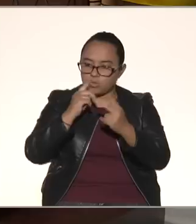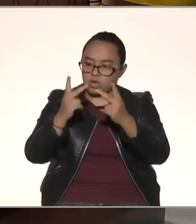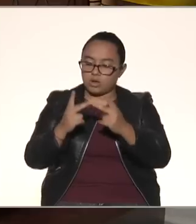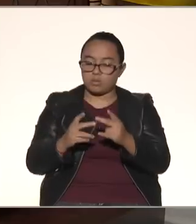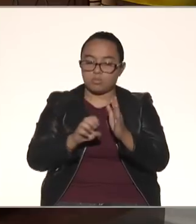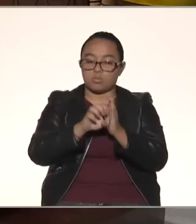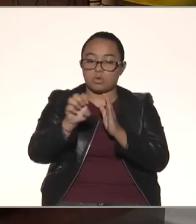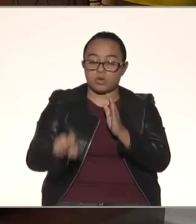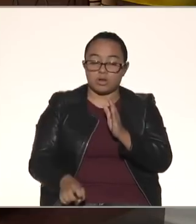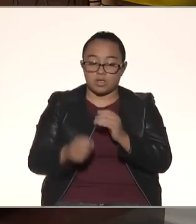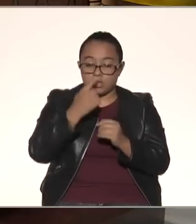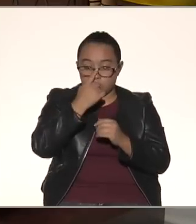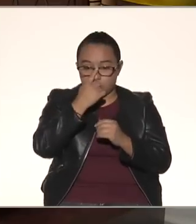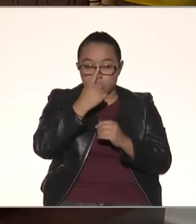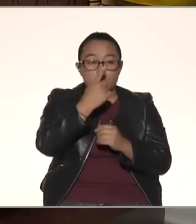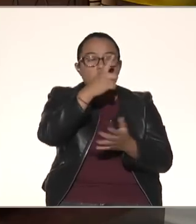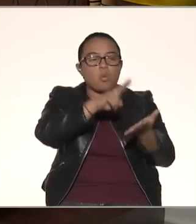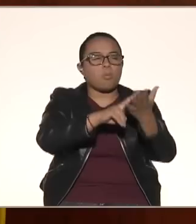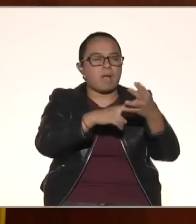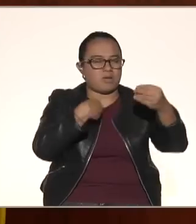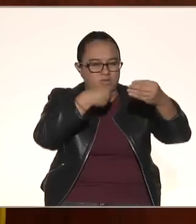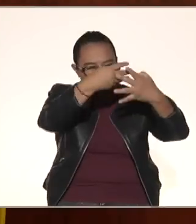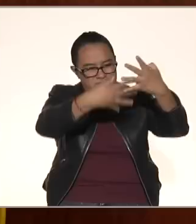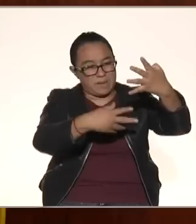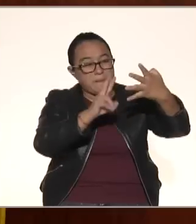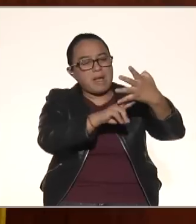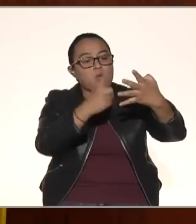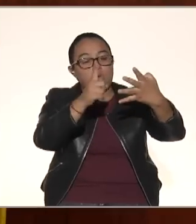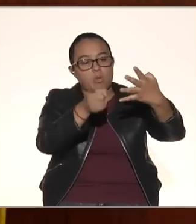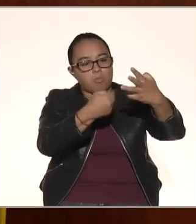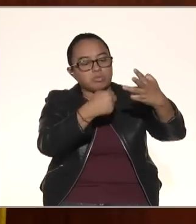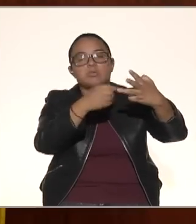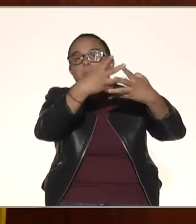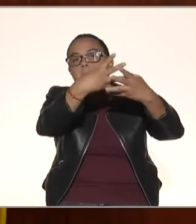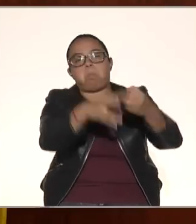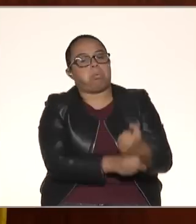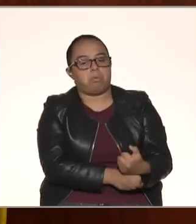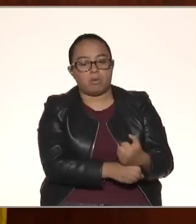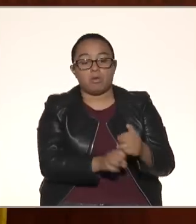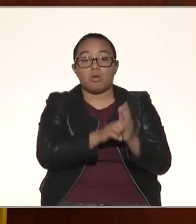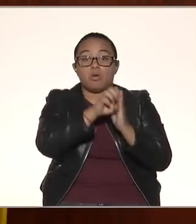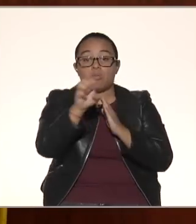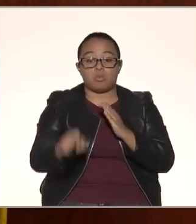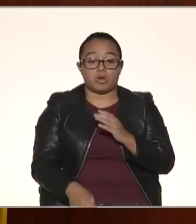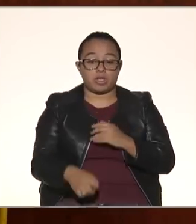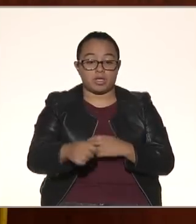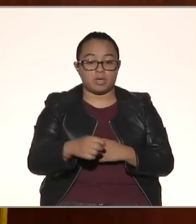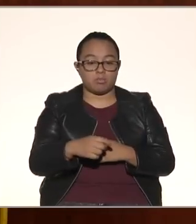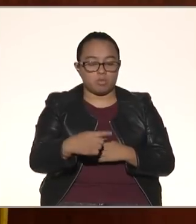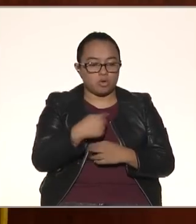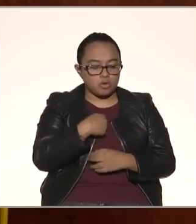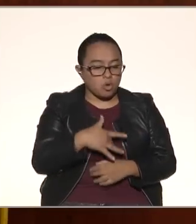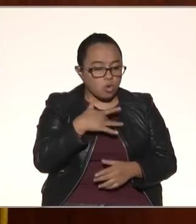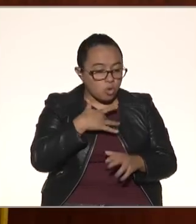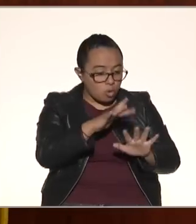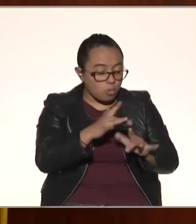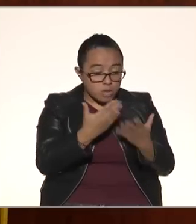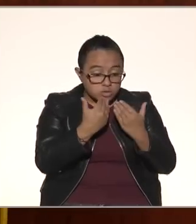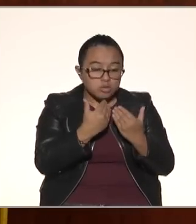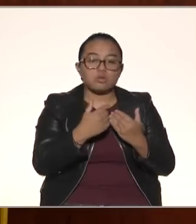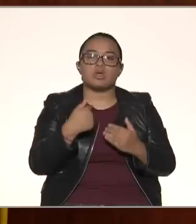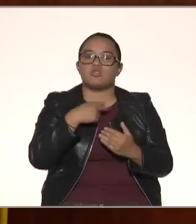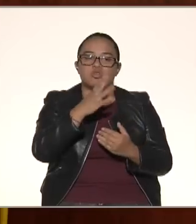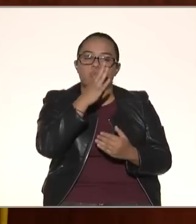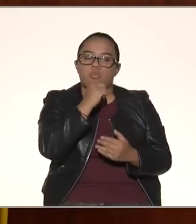pego a un valor, todos se me caen. Yo no puedo ser generoso si no soy empático, por ejemplo, si soy compasivo. De